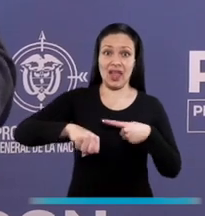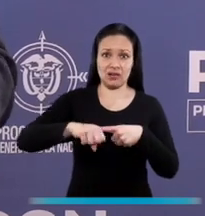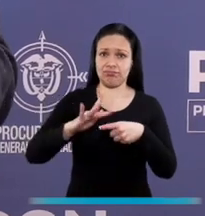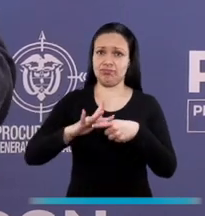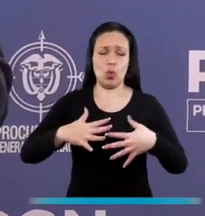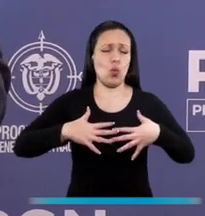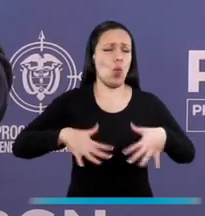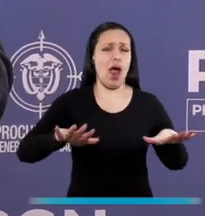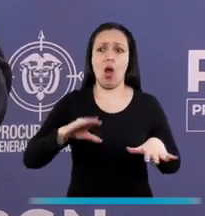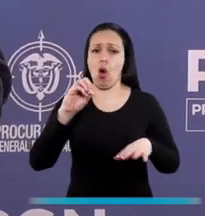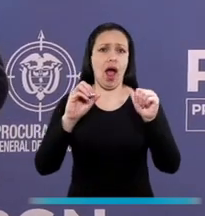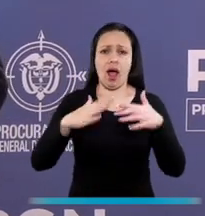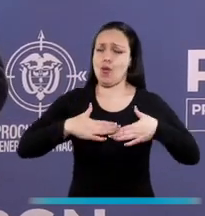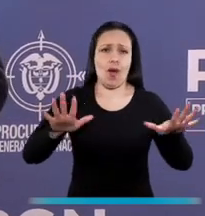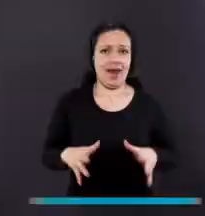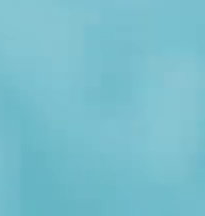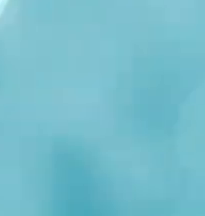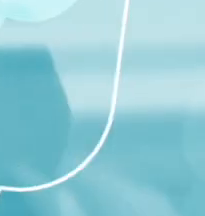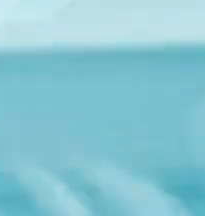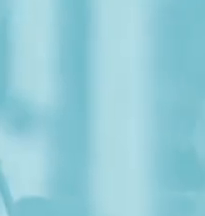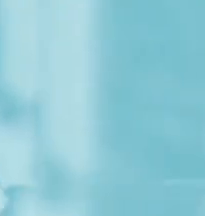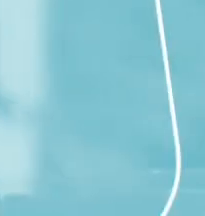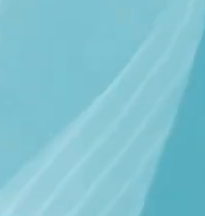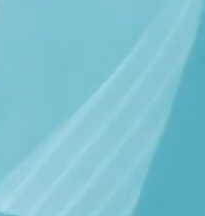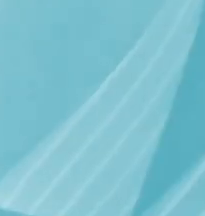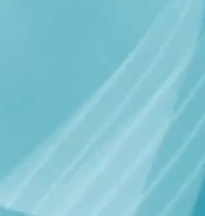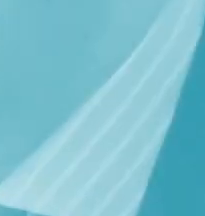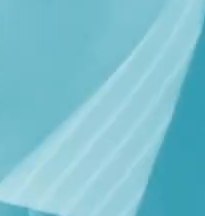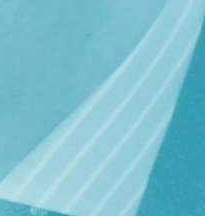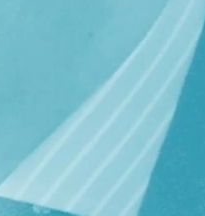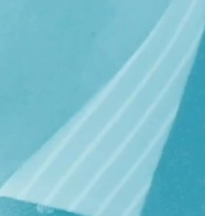Los derechos se aplican para todos independientemente del género.